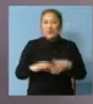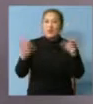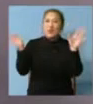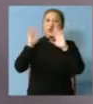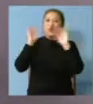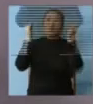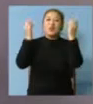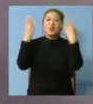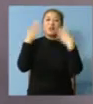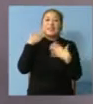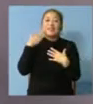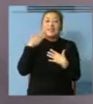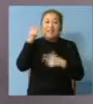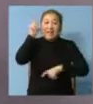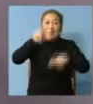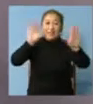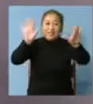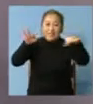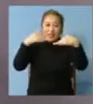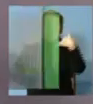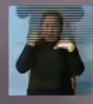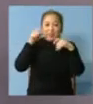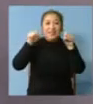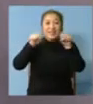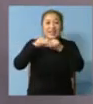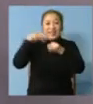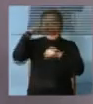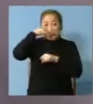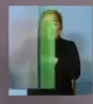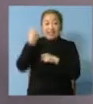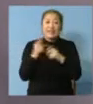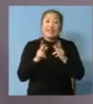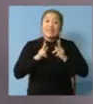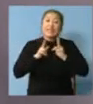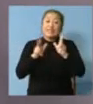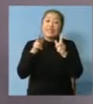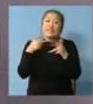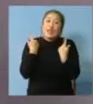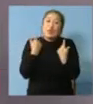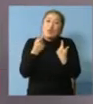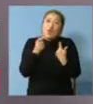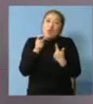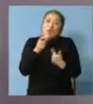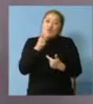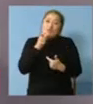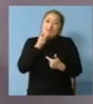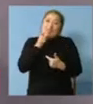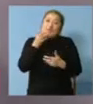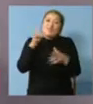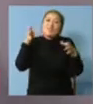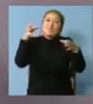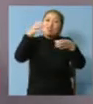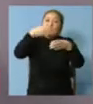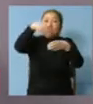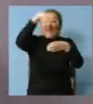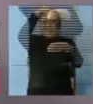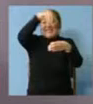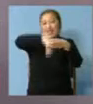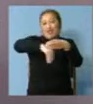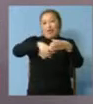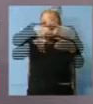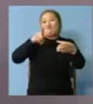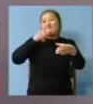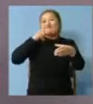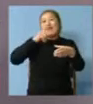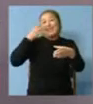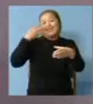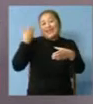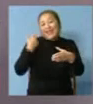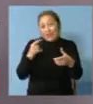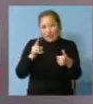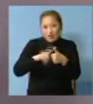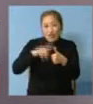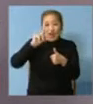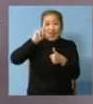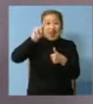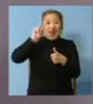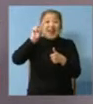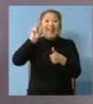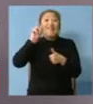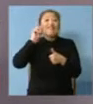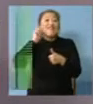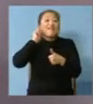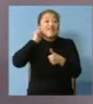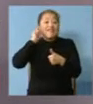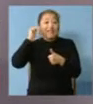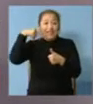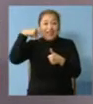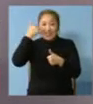Muy buenas tardes, Jorge, y a toda la gente que nos acompaña, y diríamos vulgarmente una bolsa de gatos. La Baña se quedó solo